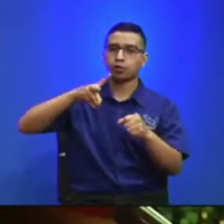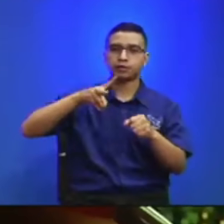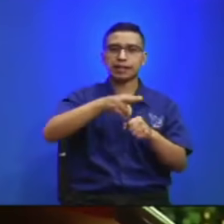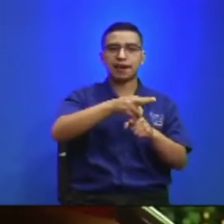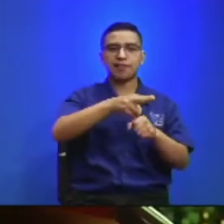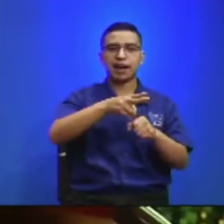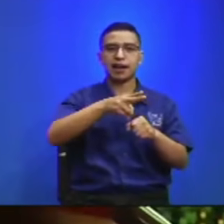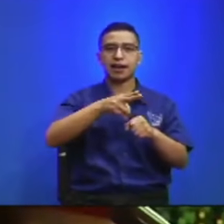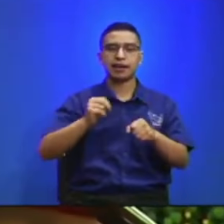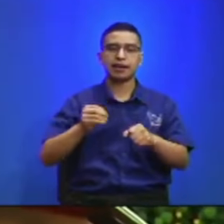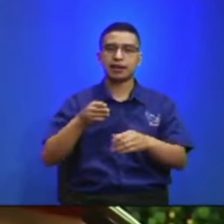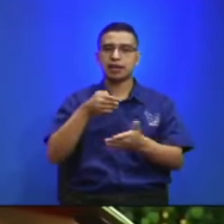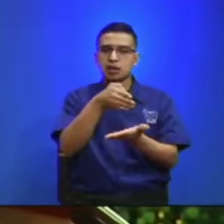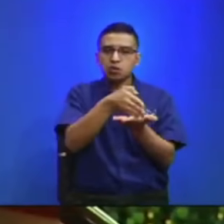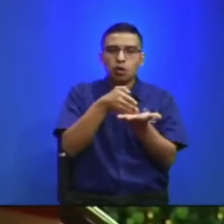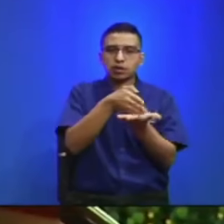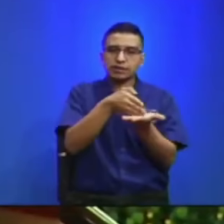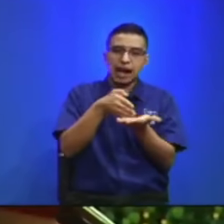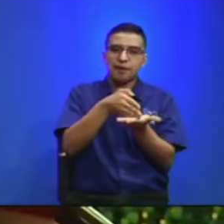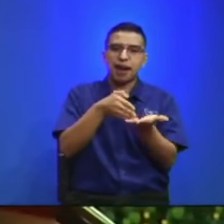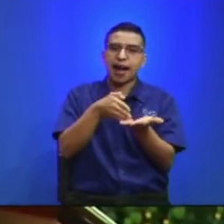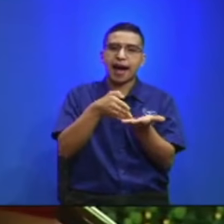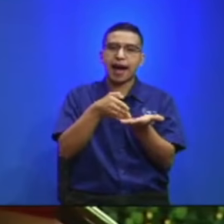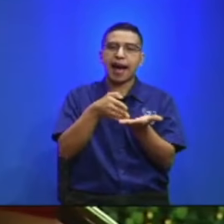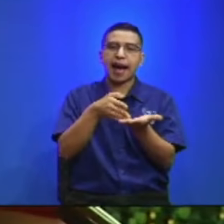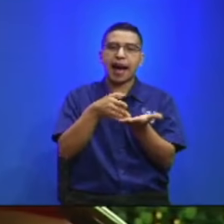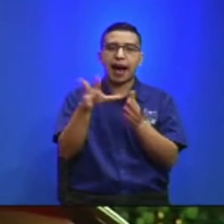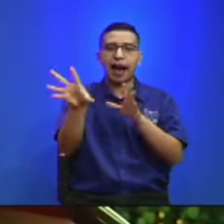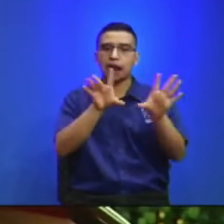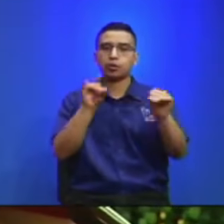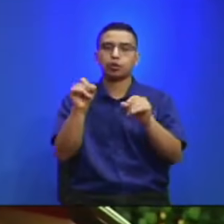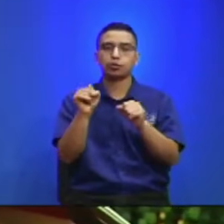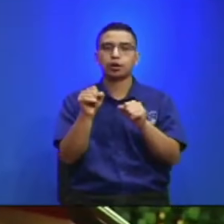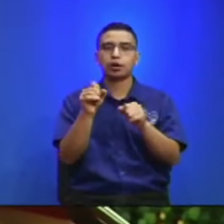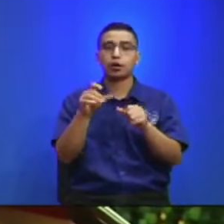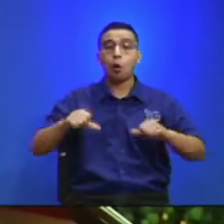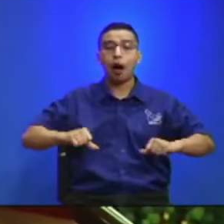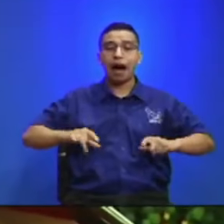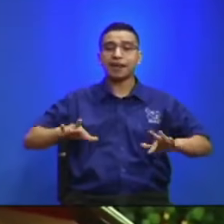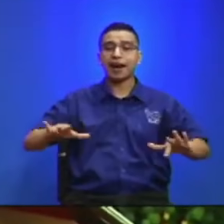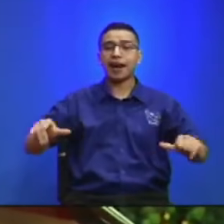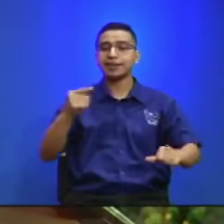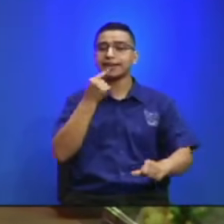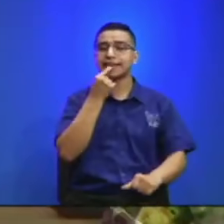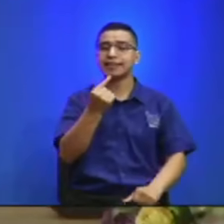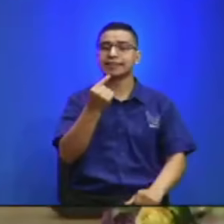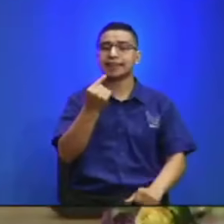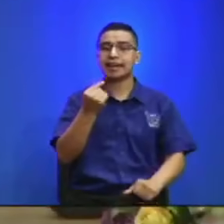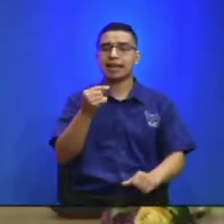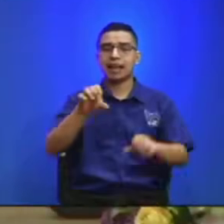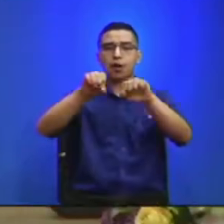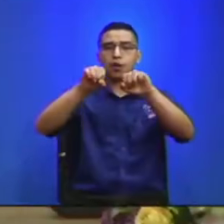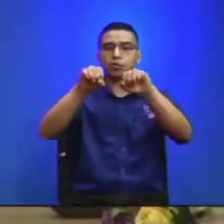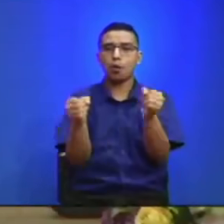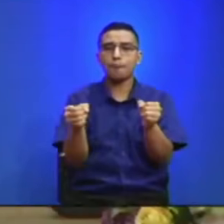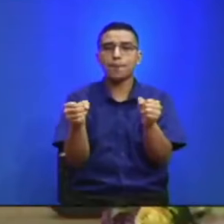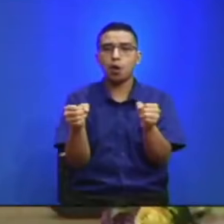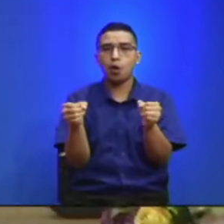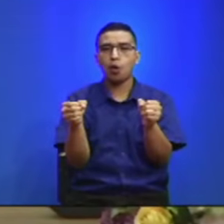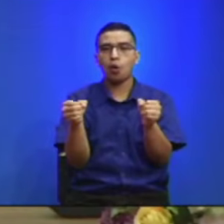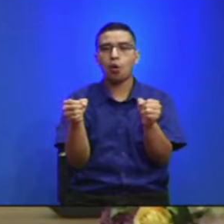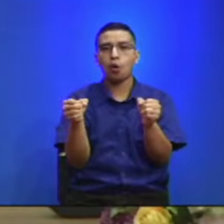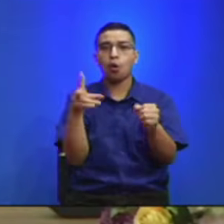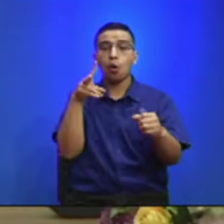digamos hizo un pacto con abraham rompió según génesis capítulo 15 rompió cortó